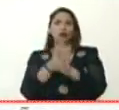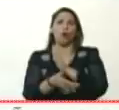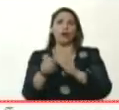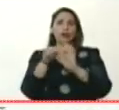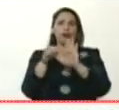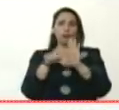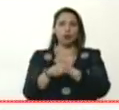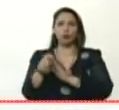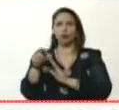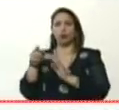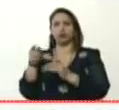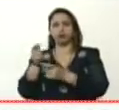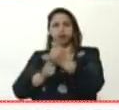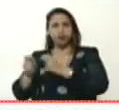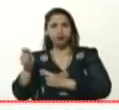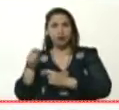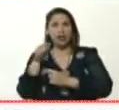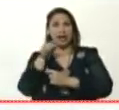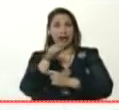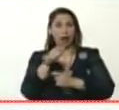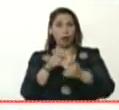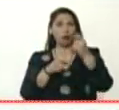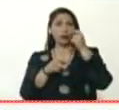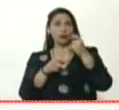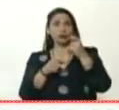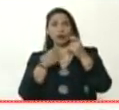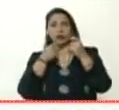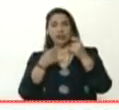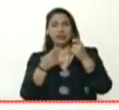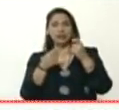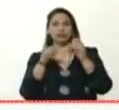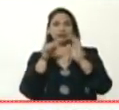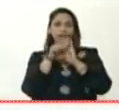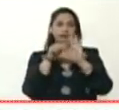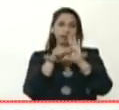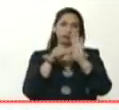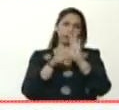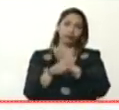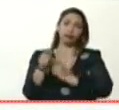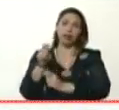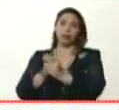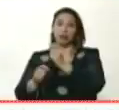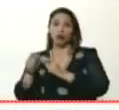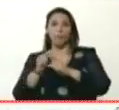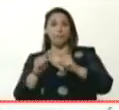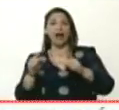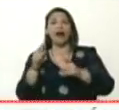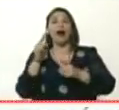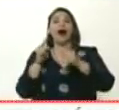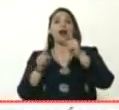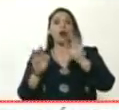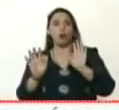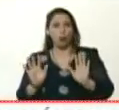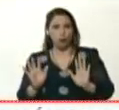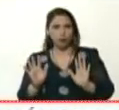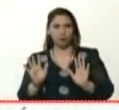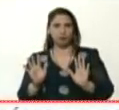Y esta constitución establece un estatuto de transición para algo.